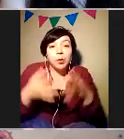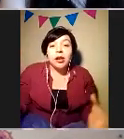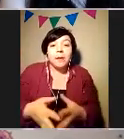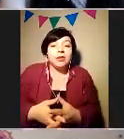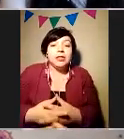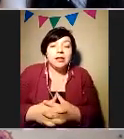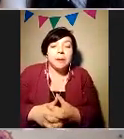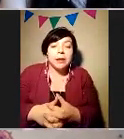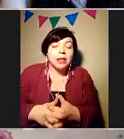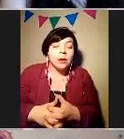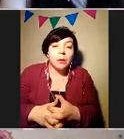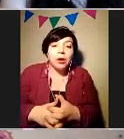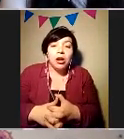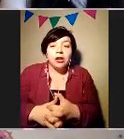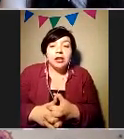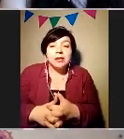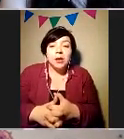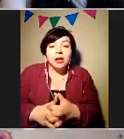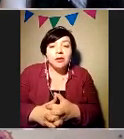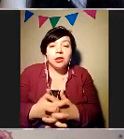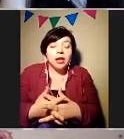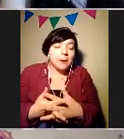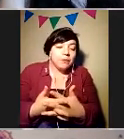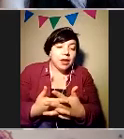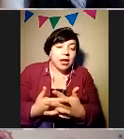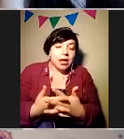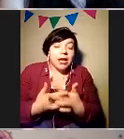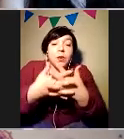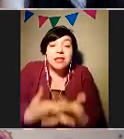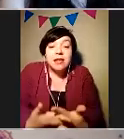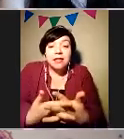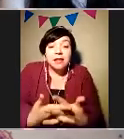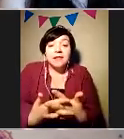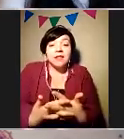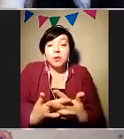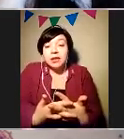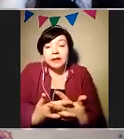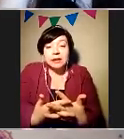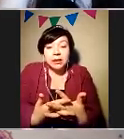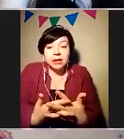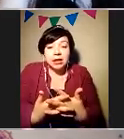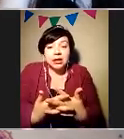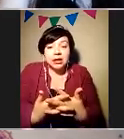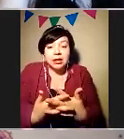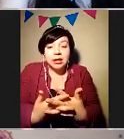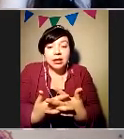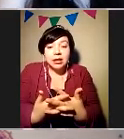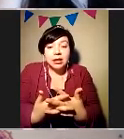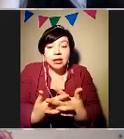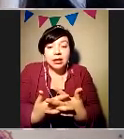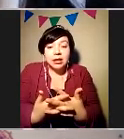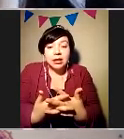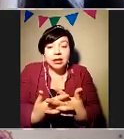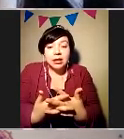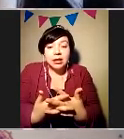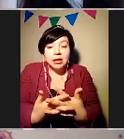tapados porque ciertas partes del cuerpo, lo que hacemos en el fondo es generar una identidad a través de nuestra vestimenta.